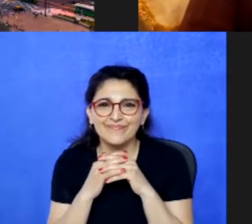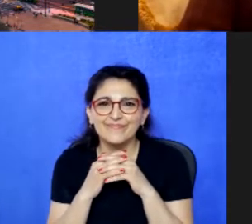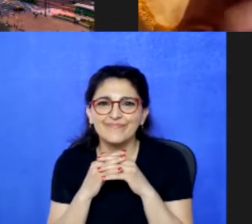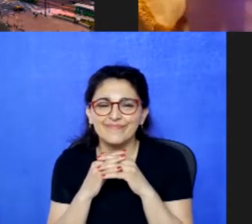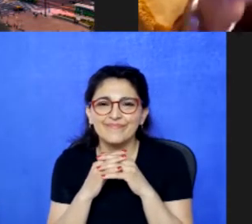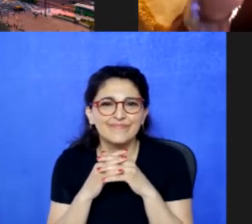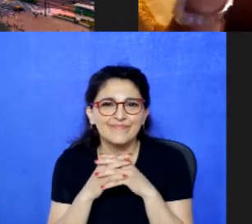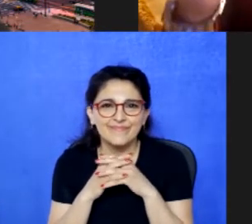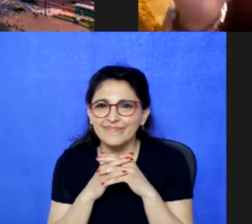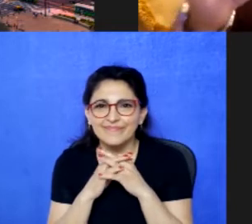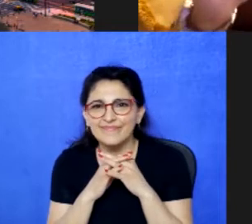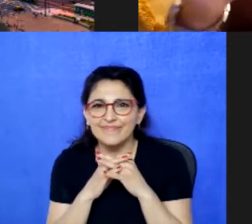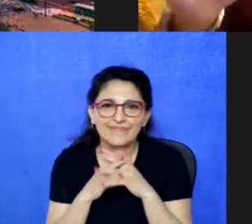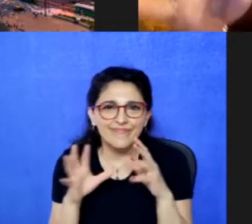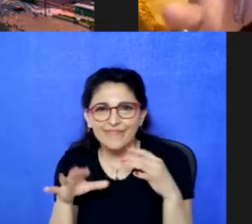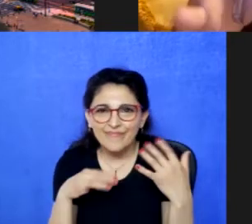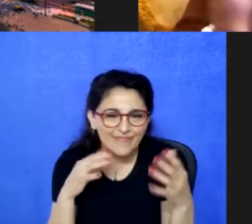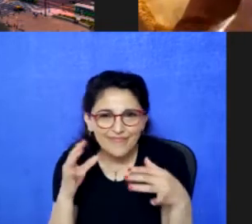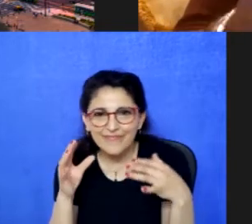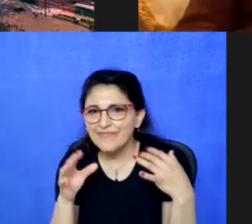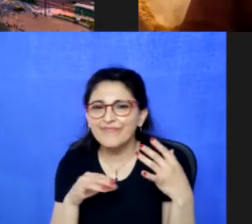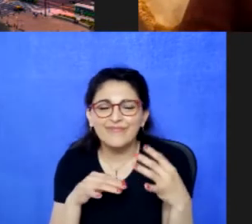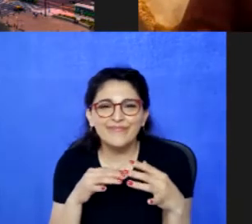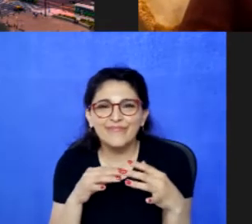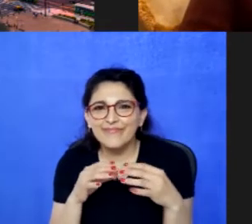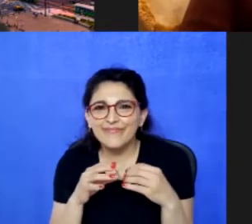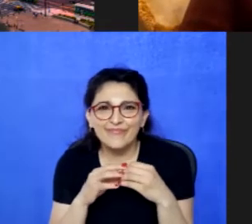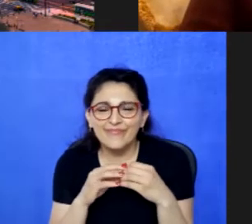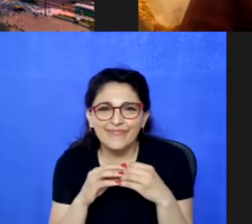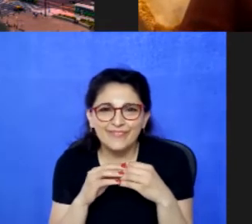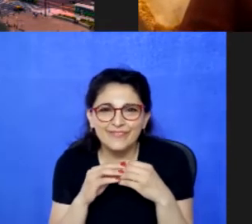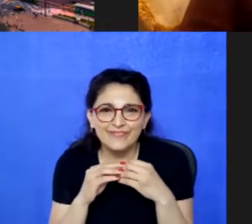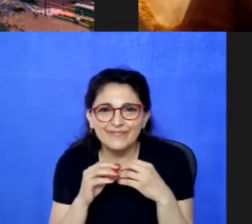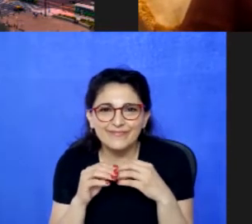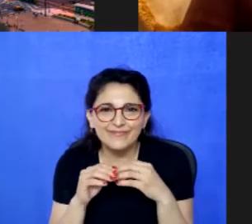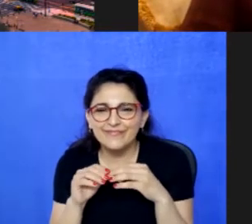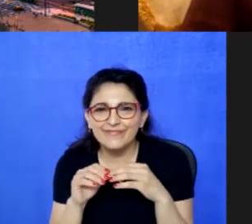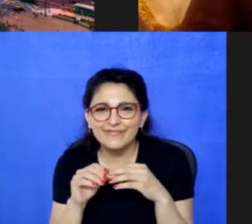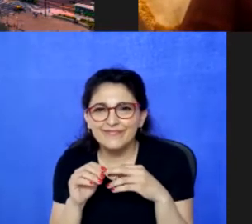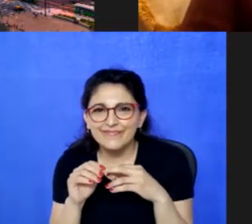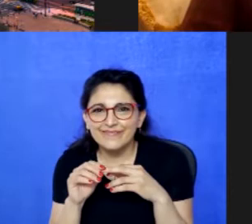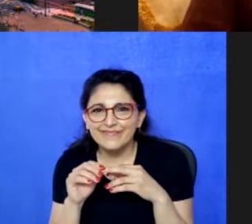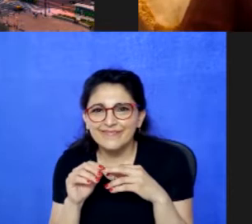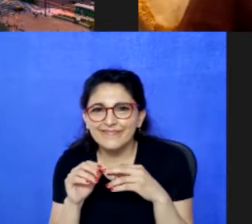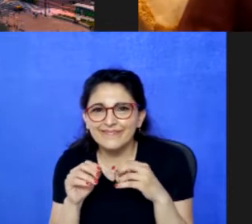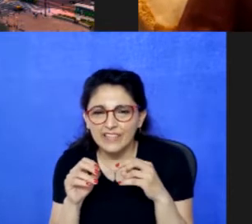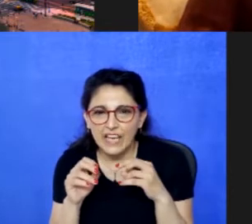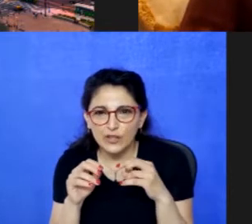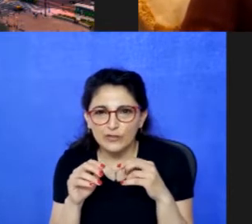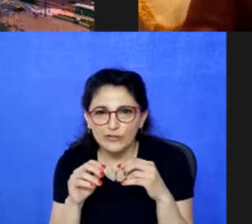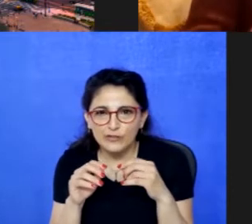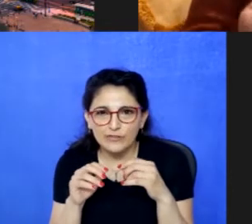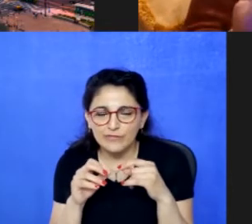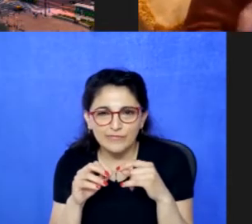le sale algo más o menos, y los argentinos piensan que están comiendo algo original. En realidad